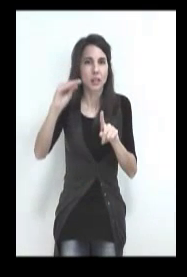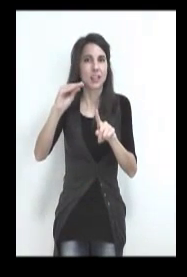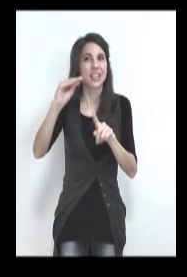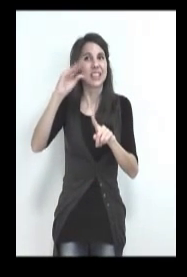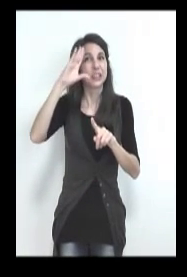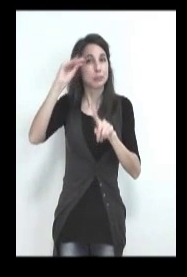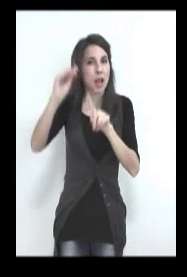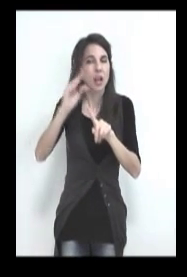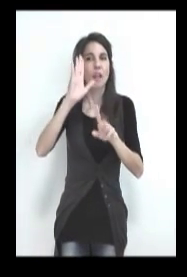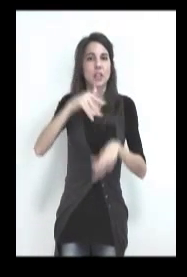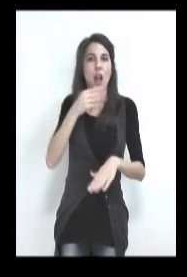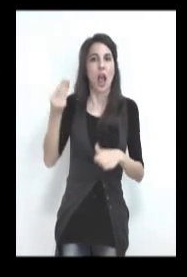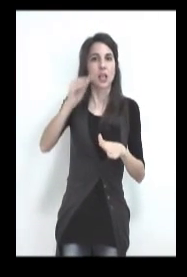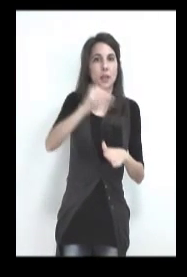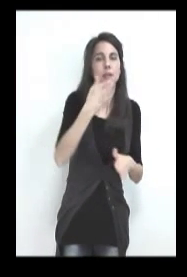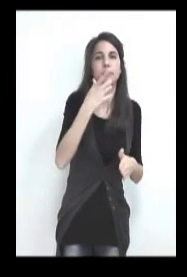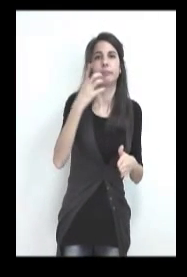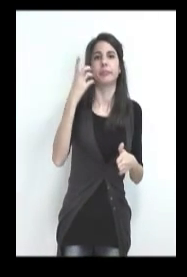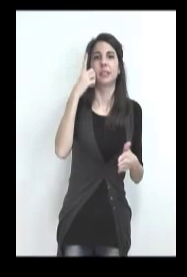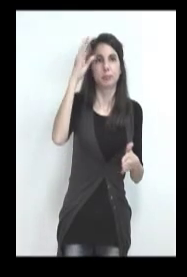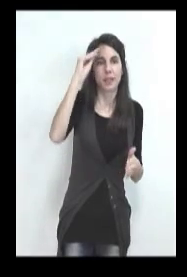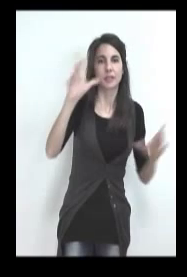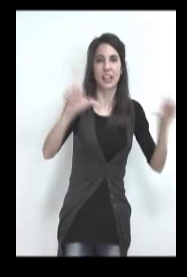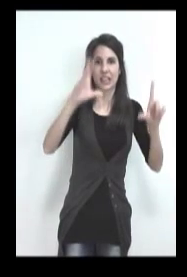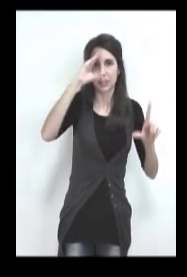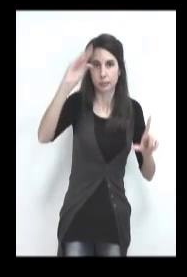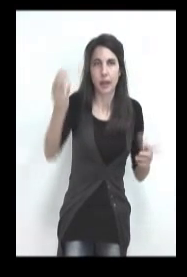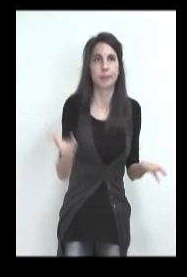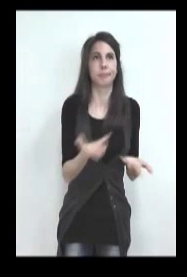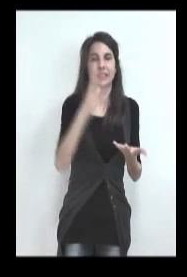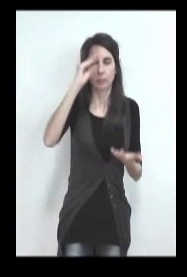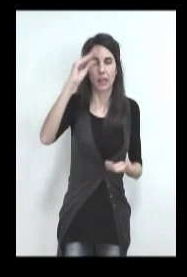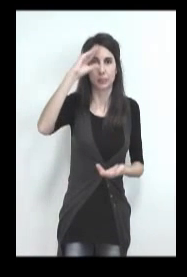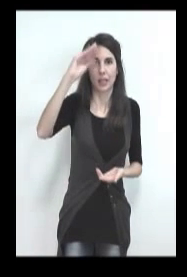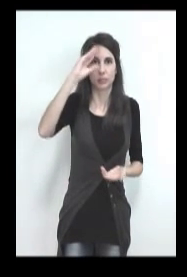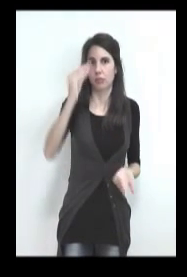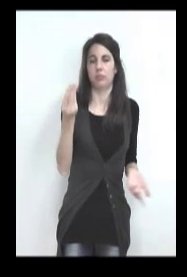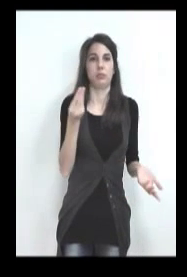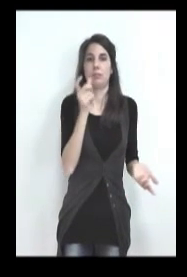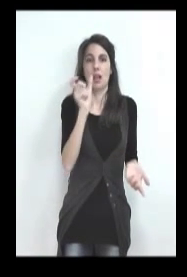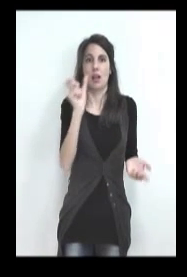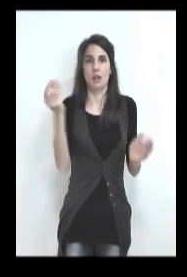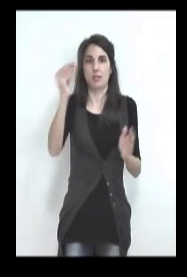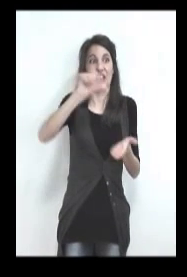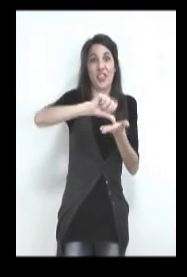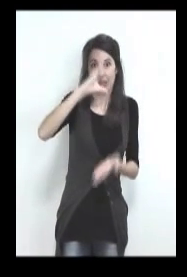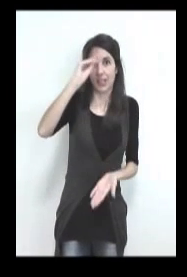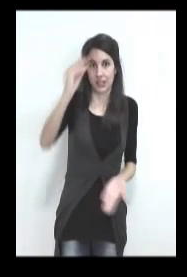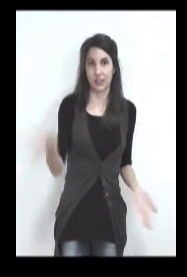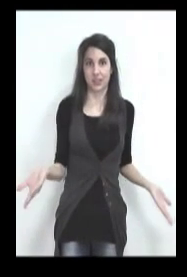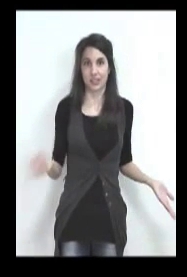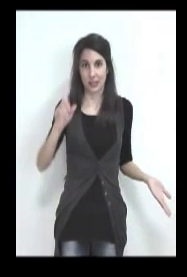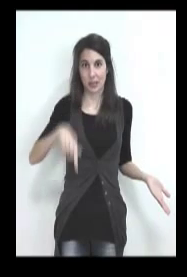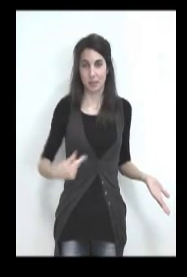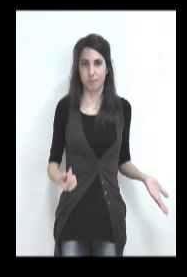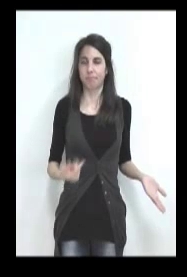cosas: Smart Grid, Smartphone, Smart TV, Smart y Smart City.